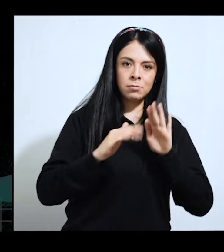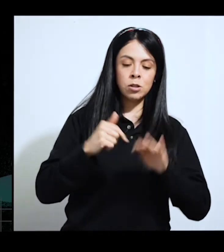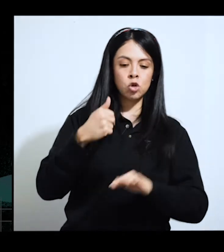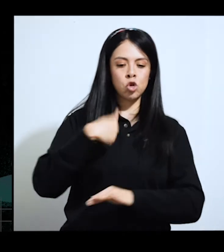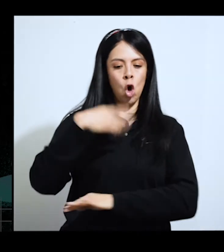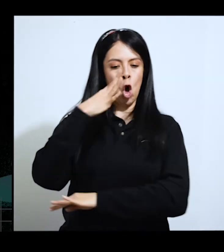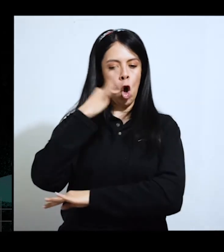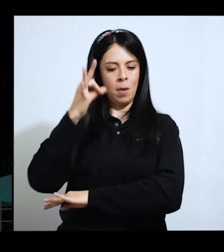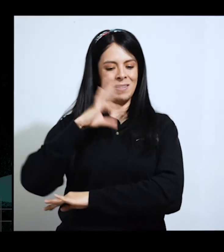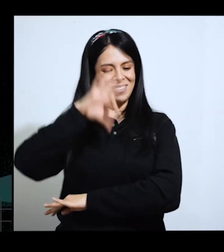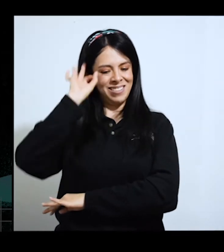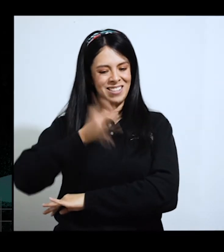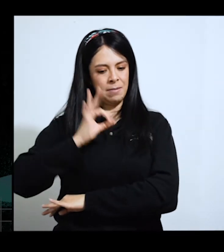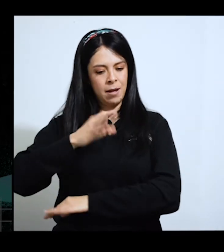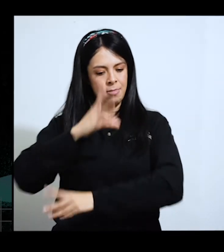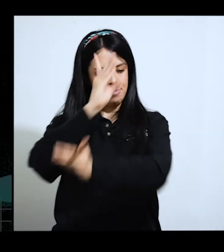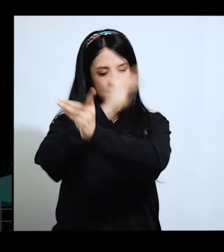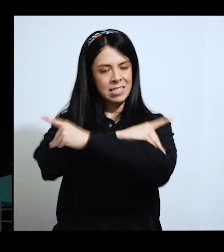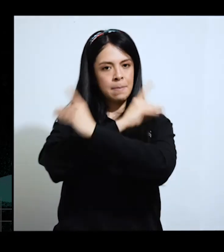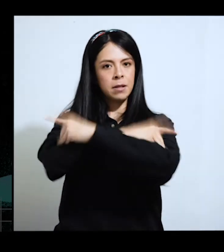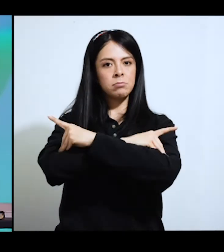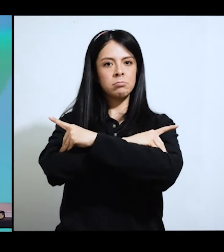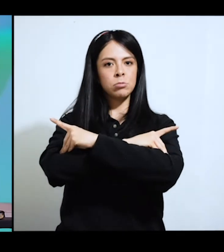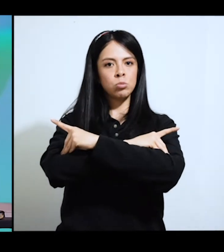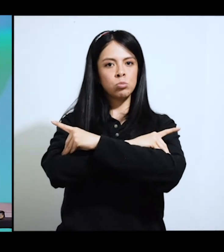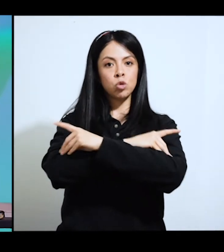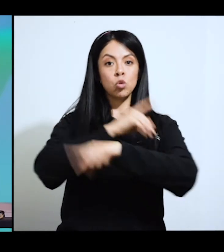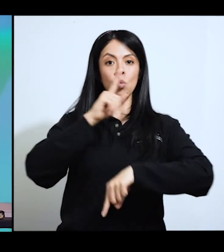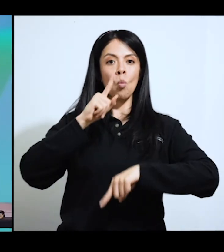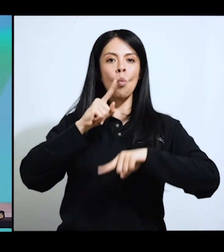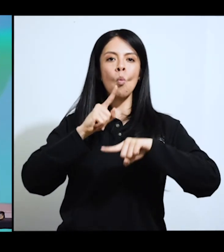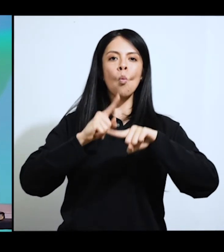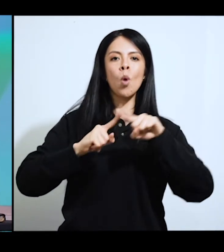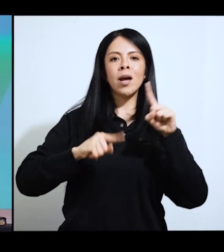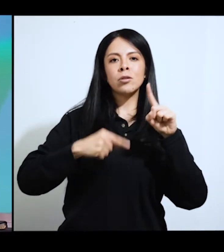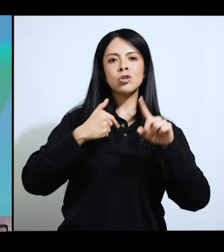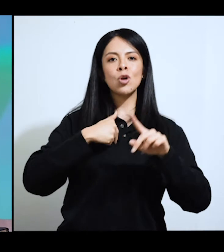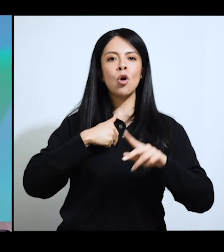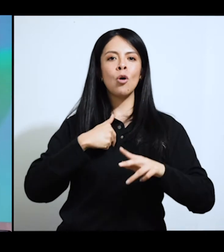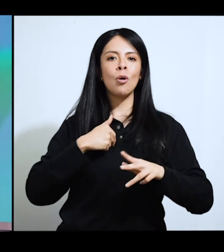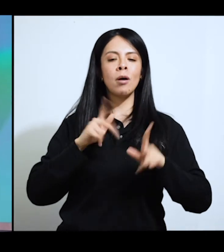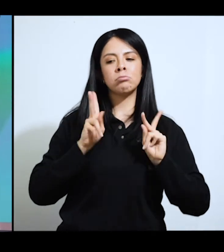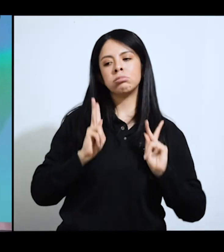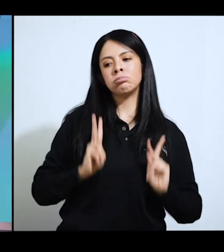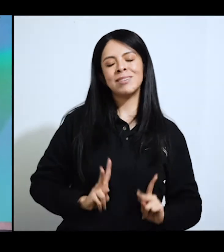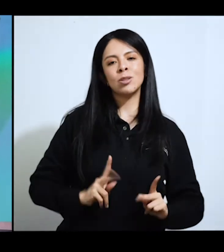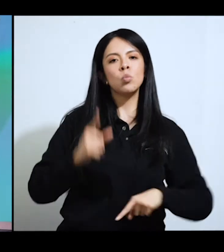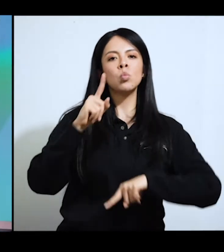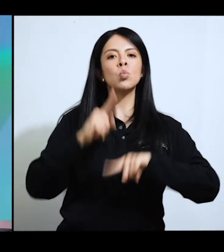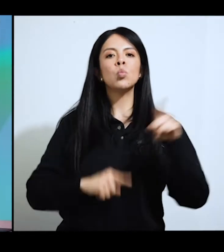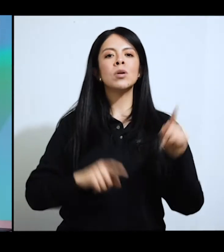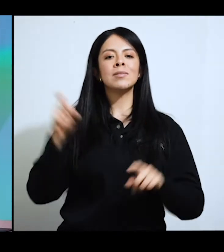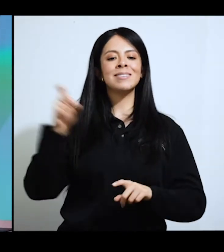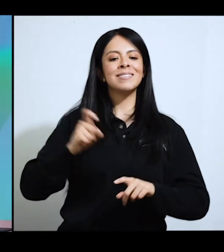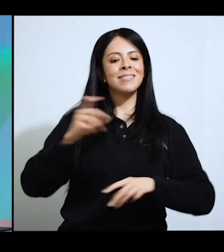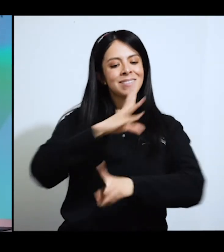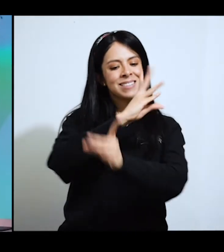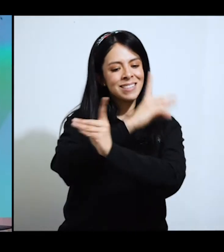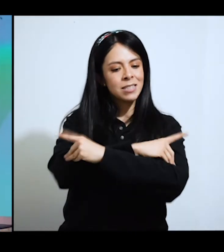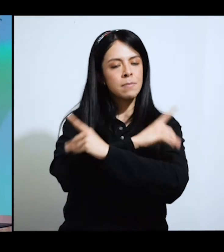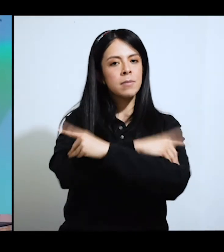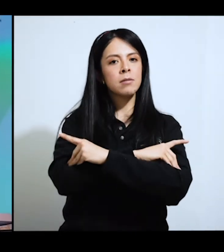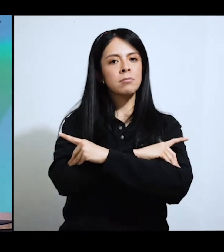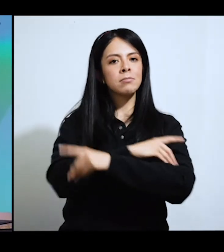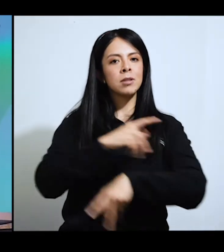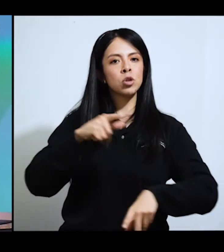disciplinas. Yo no me puedo dar lujos. Y ahí dice, practiquen el dominio propio, la disciplina